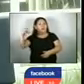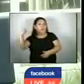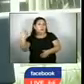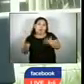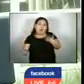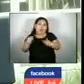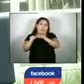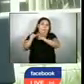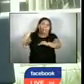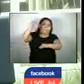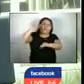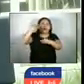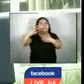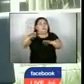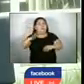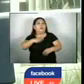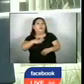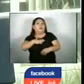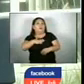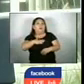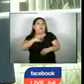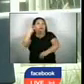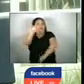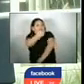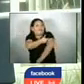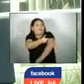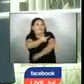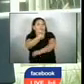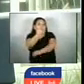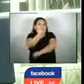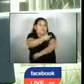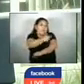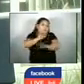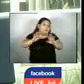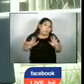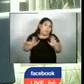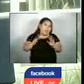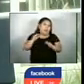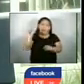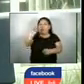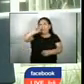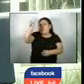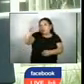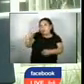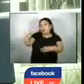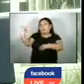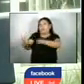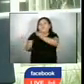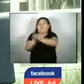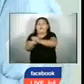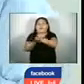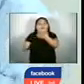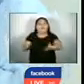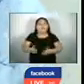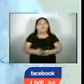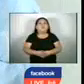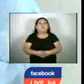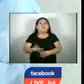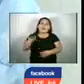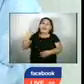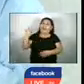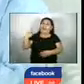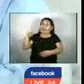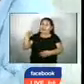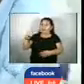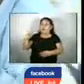ser un poco más y vamos a tener más dosis para ese porcentaje adicional que pudiéramos tener. En ese